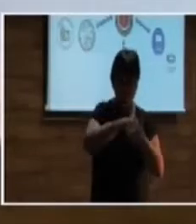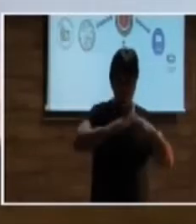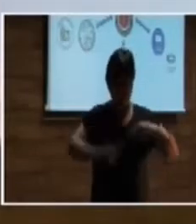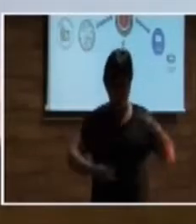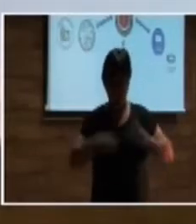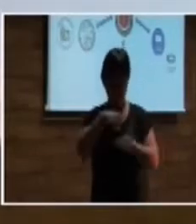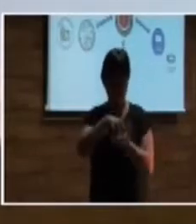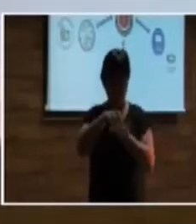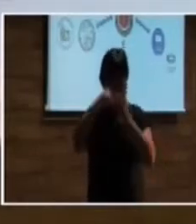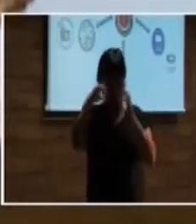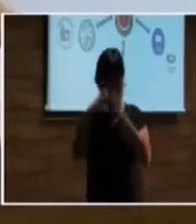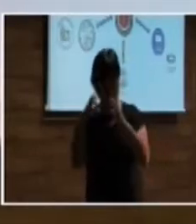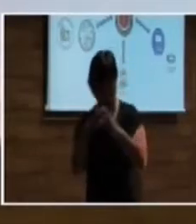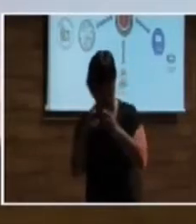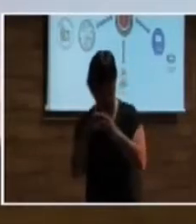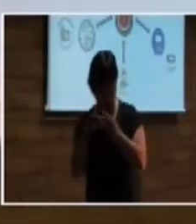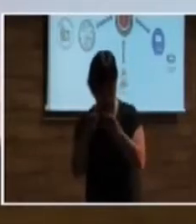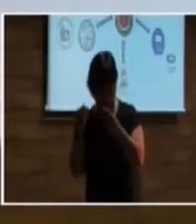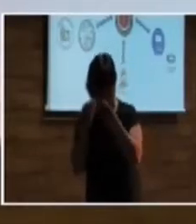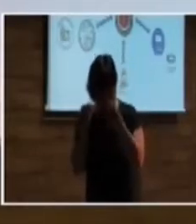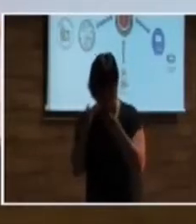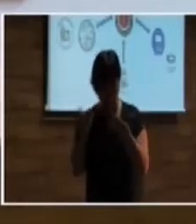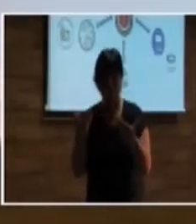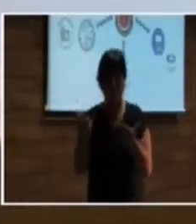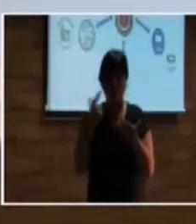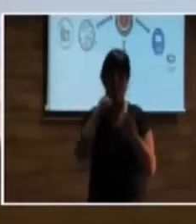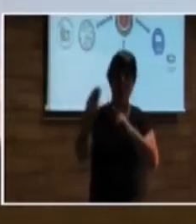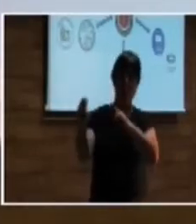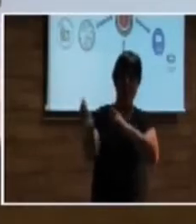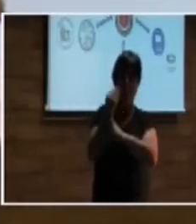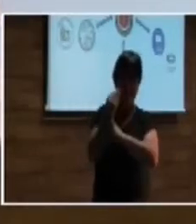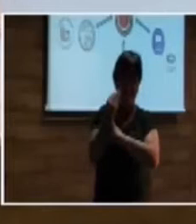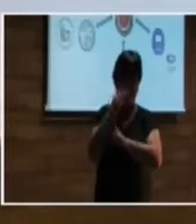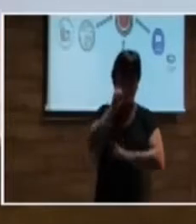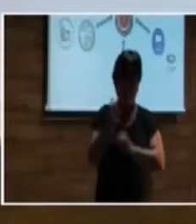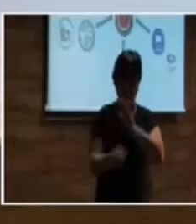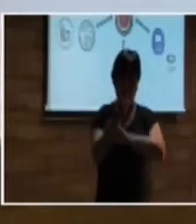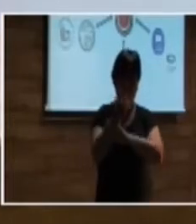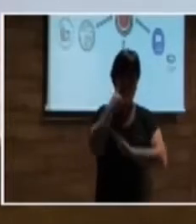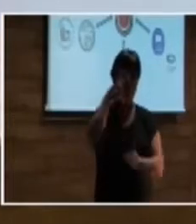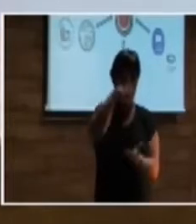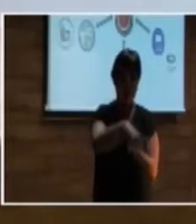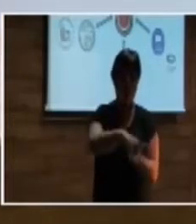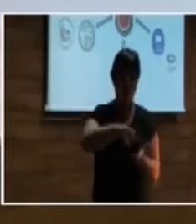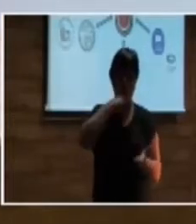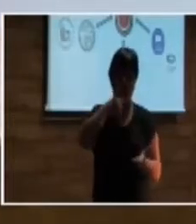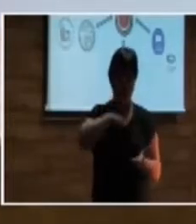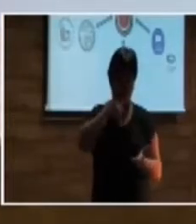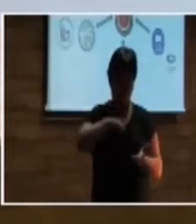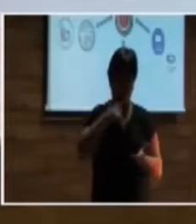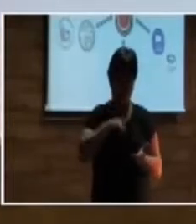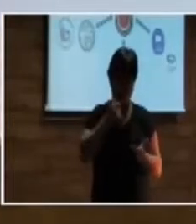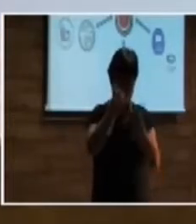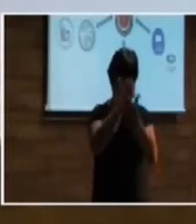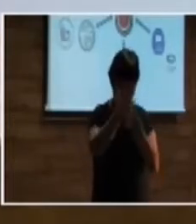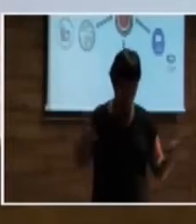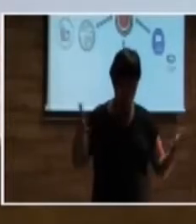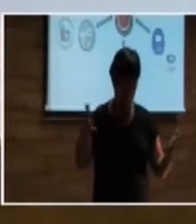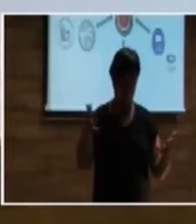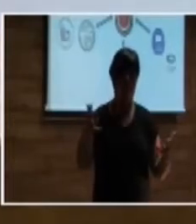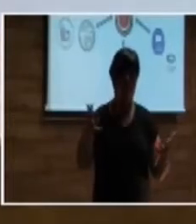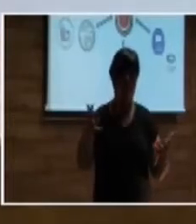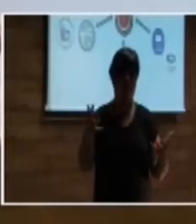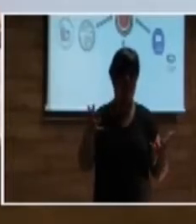estadístico, hemos conseguido una beca para apoyar un hospital de la provincia de Buenos Aires, un hospital grande pero